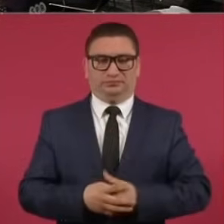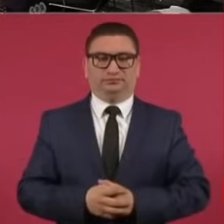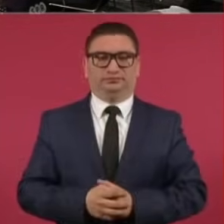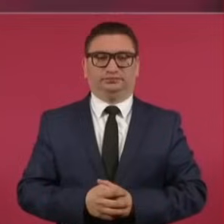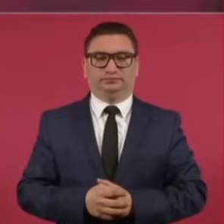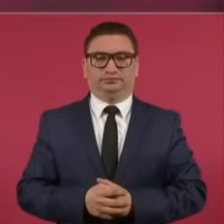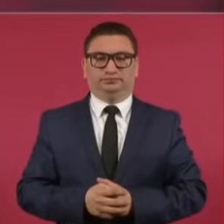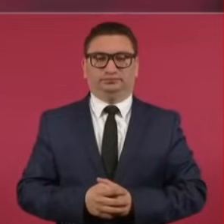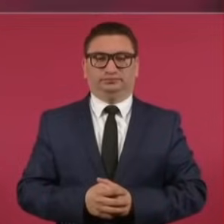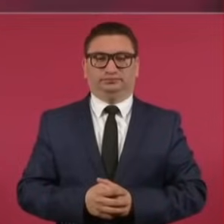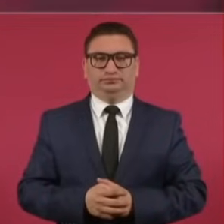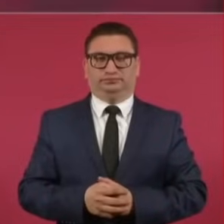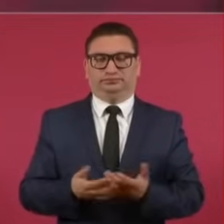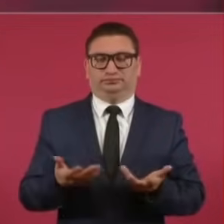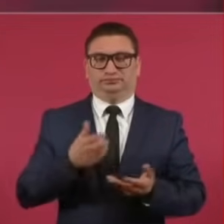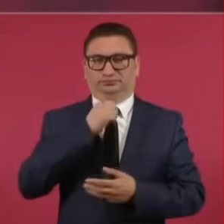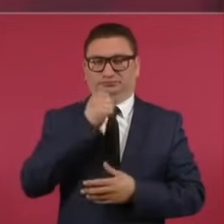Así, nadie.